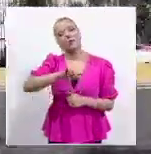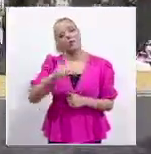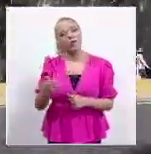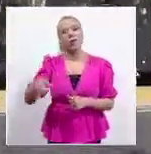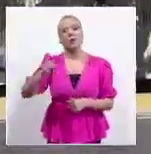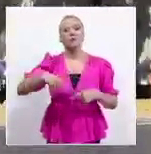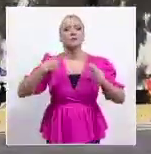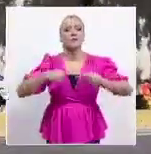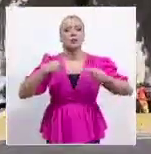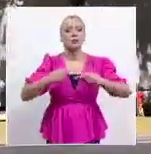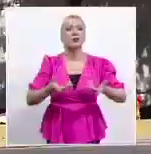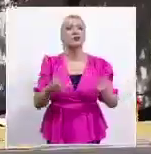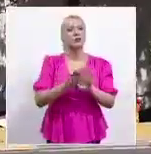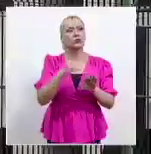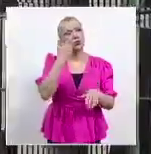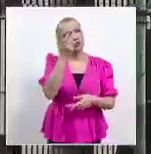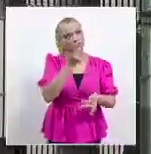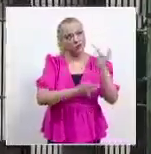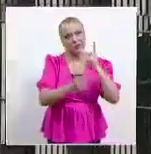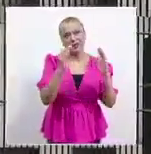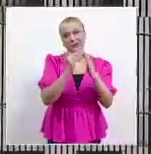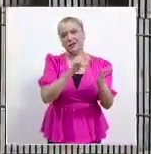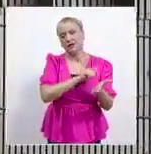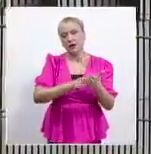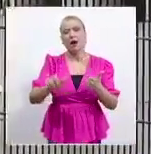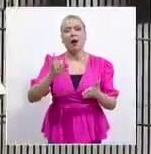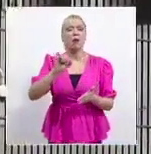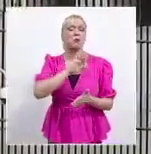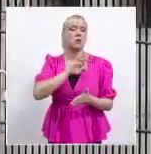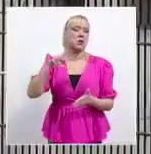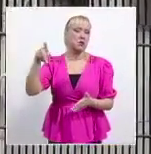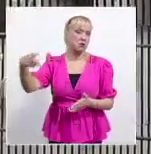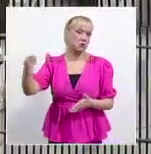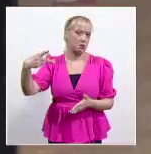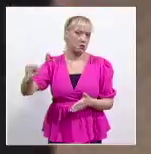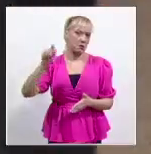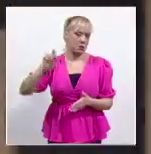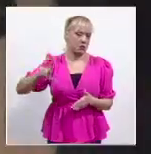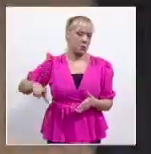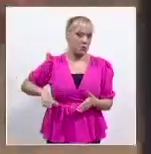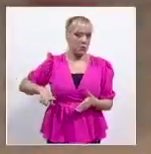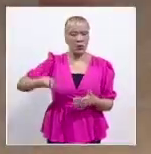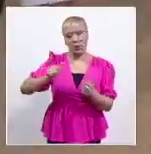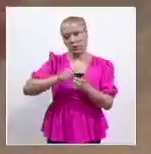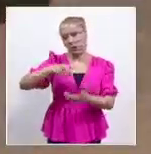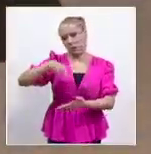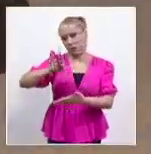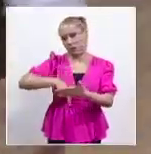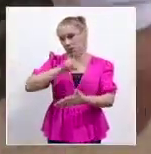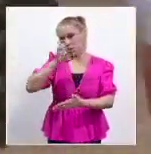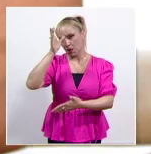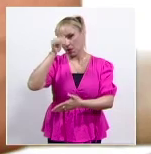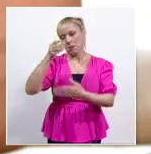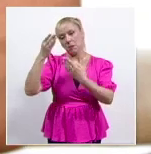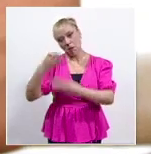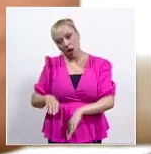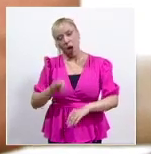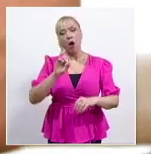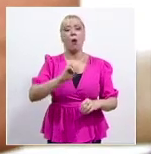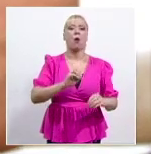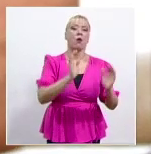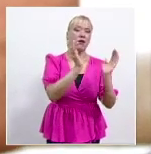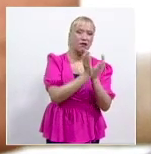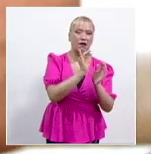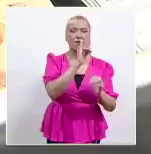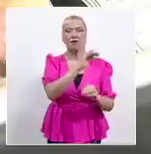a través de un fondo estatal para la vivienda administrado por un ente local, por medio de la firma de convenios con las instituciones federales o bien